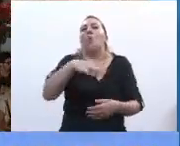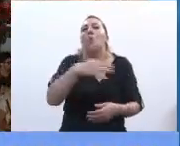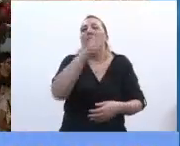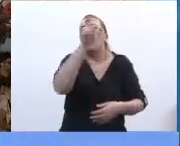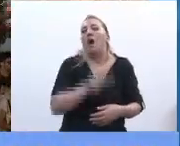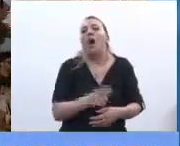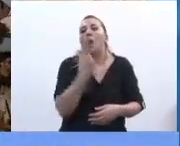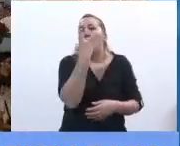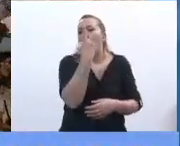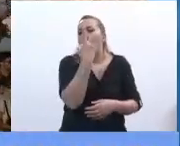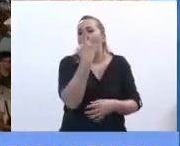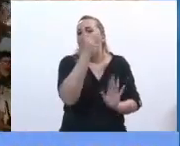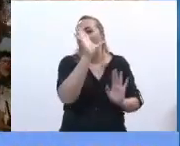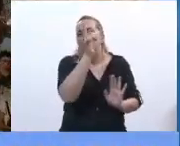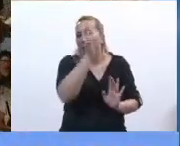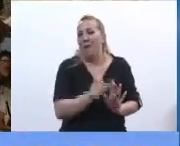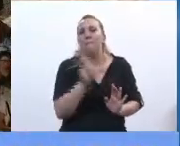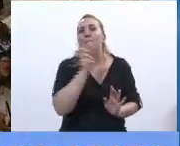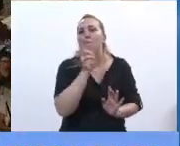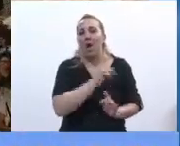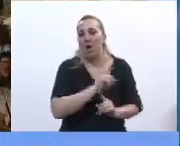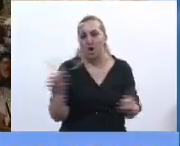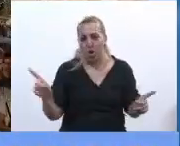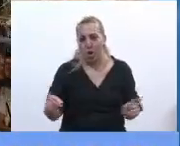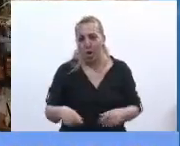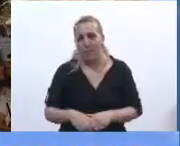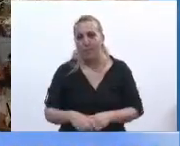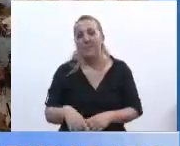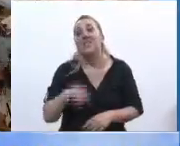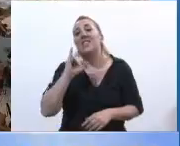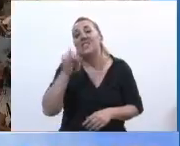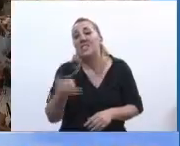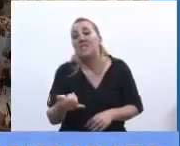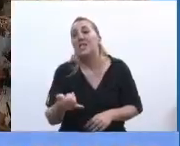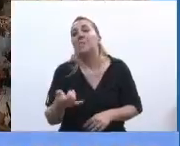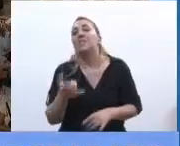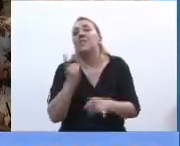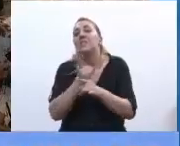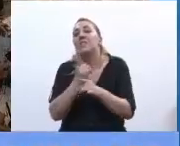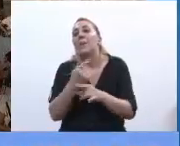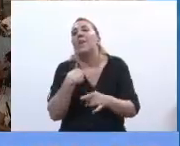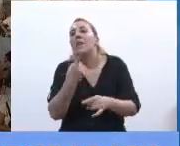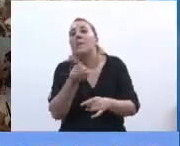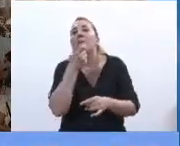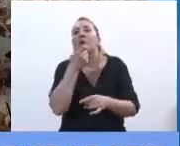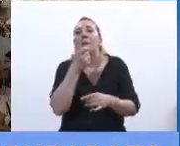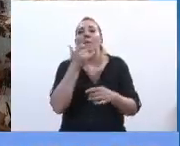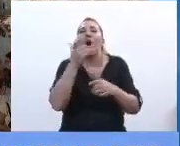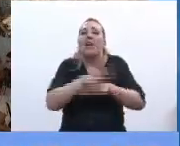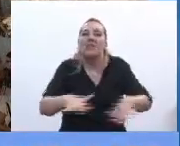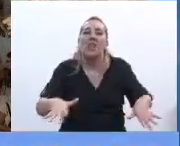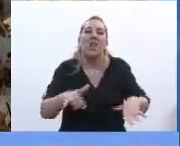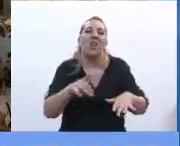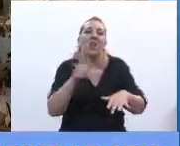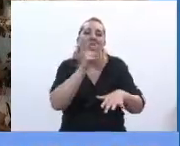de una sola parte en este caso la mujer si en aquellos casos que hablamos siempre venía de abuso de